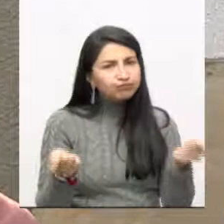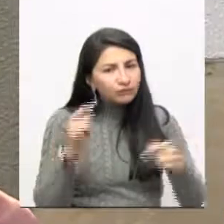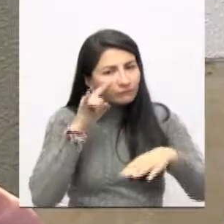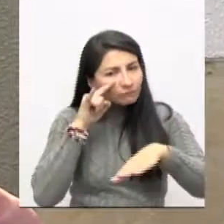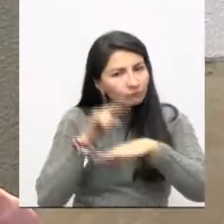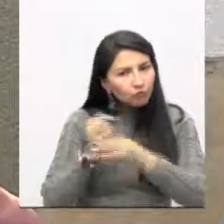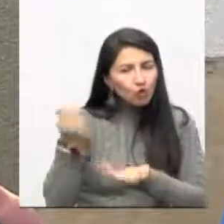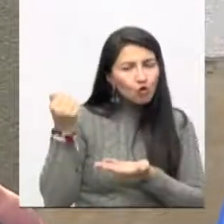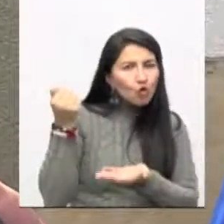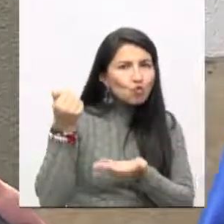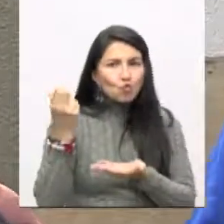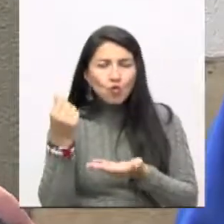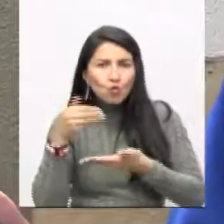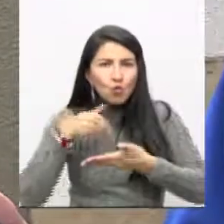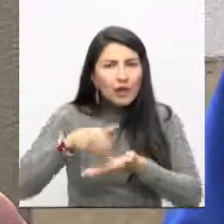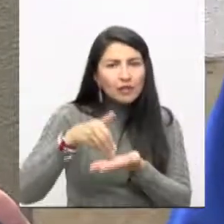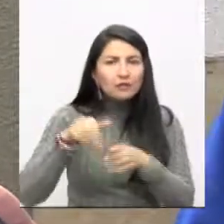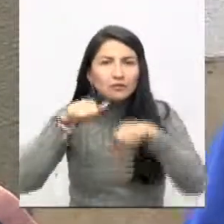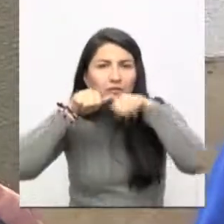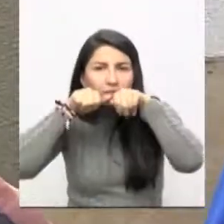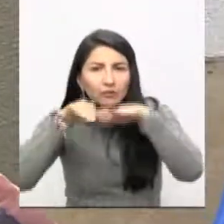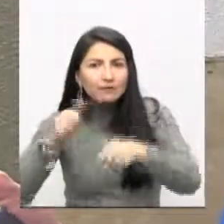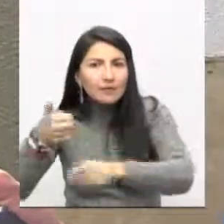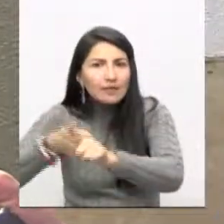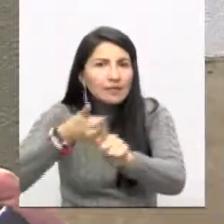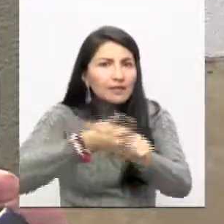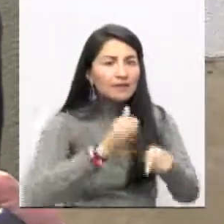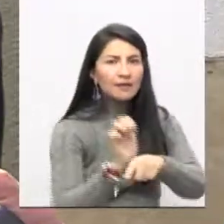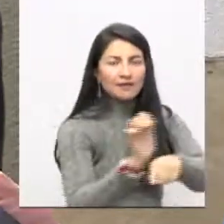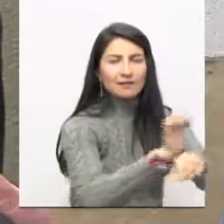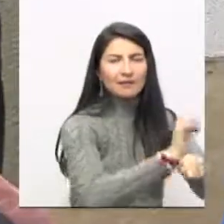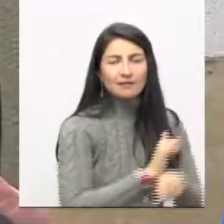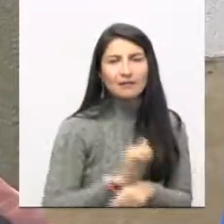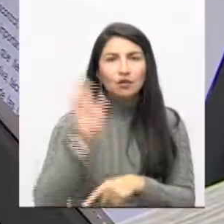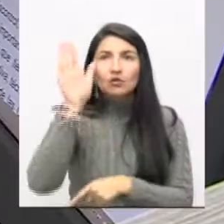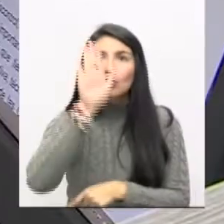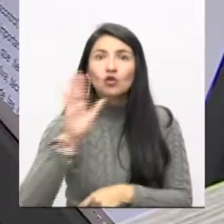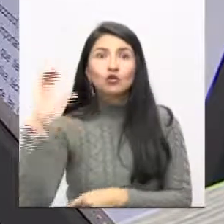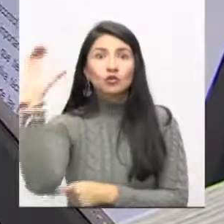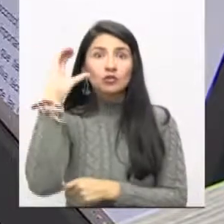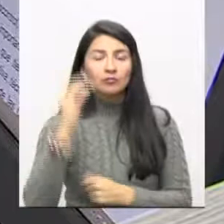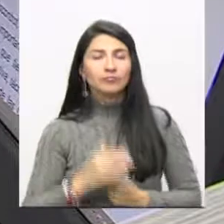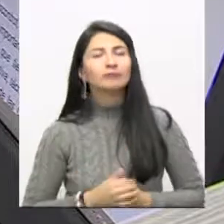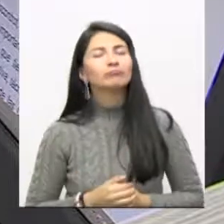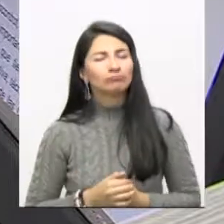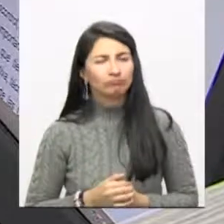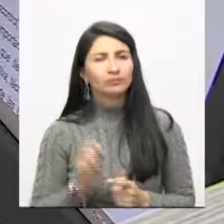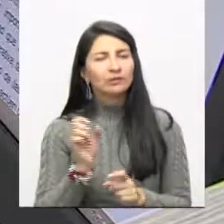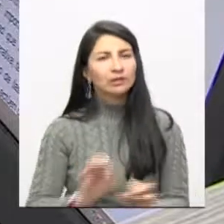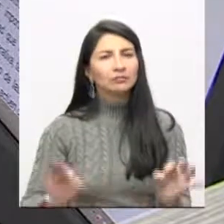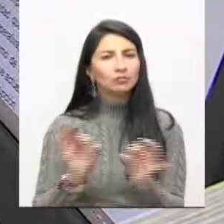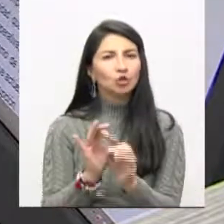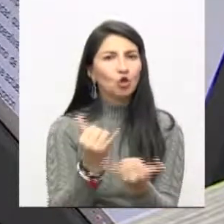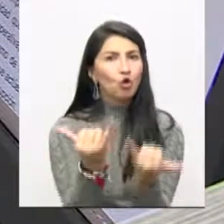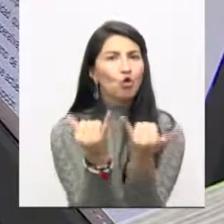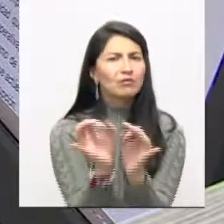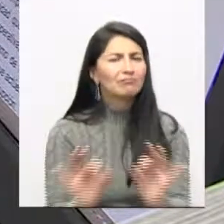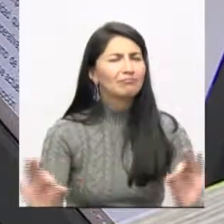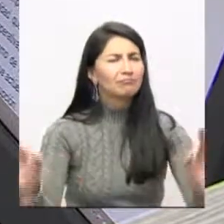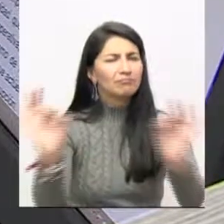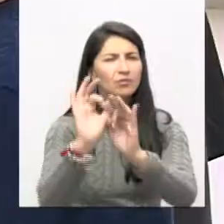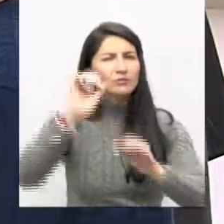vigilancia y en control del recurso público de cada una de las entidades del país. Por eso son fundamentales